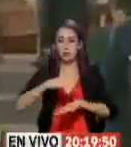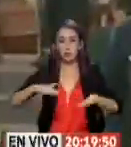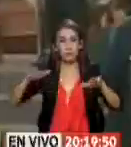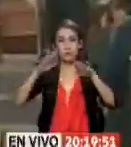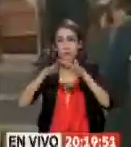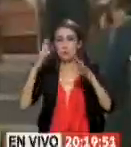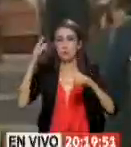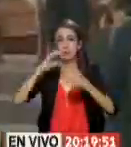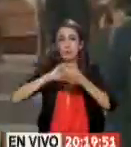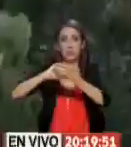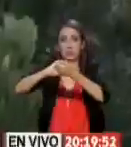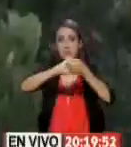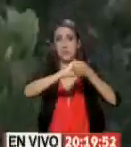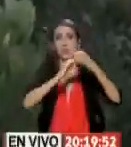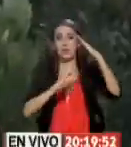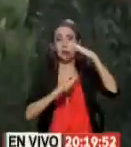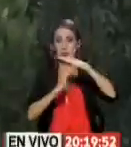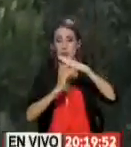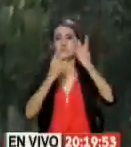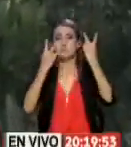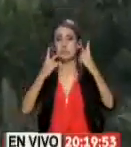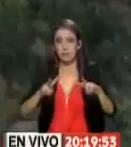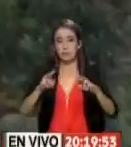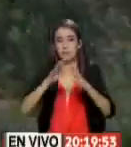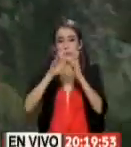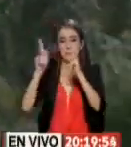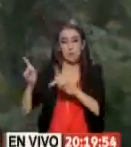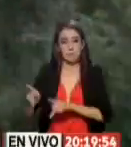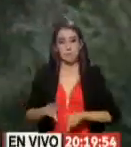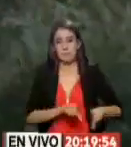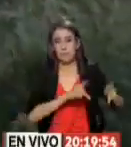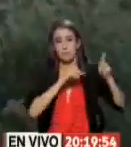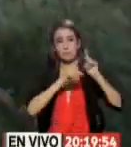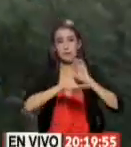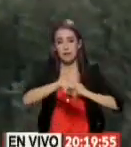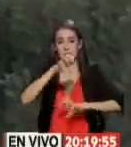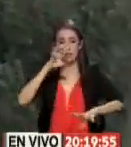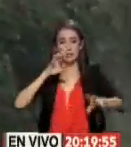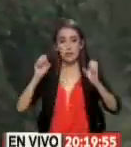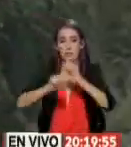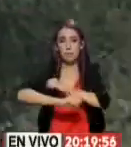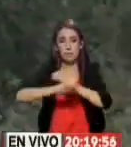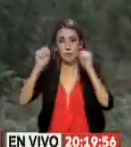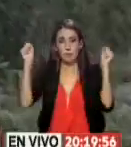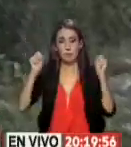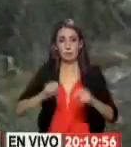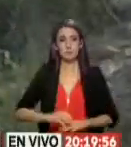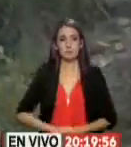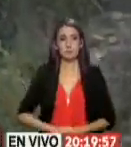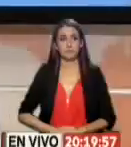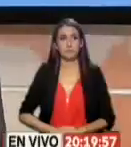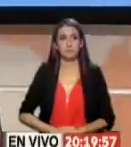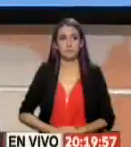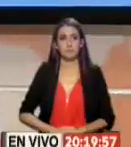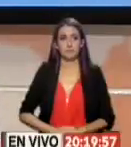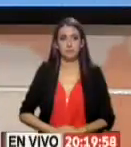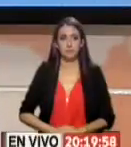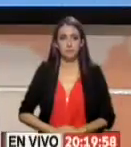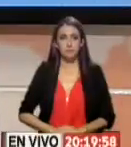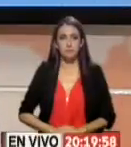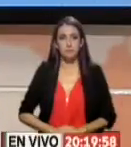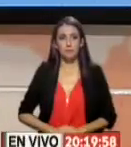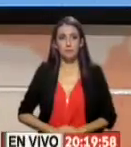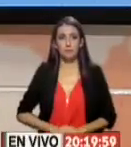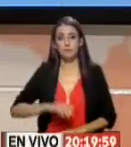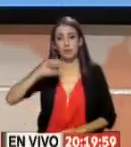por la construcción de la paz, sino también por el plan de desminado humanitario. Olga Velasco, Telediario. Y